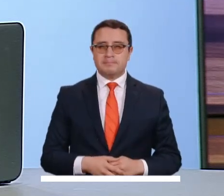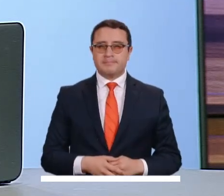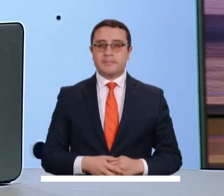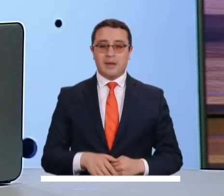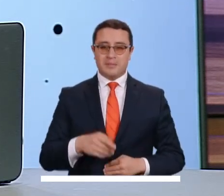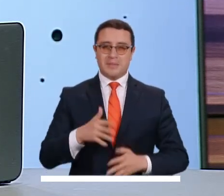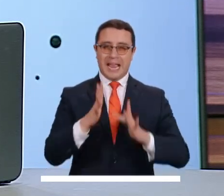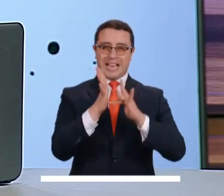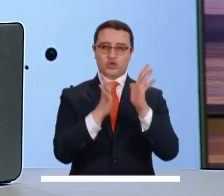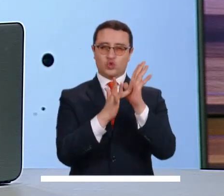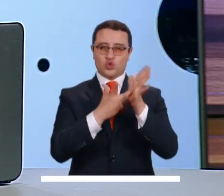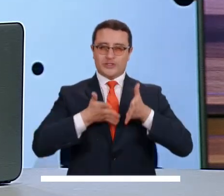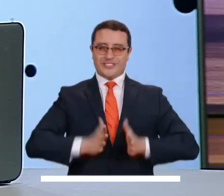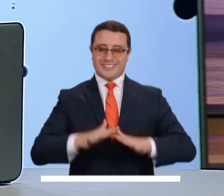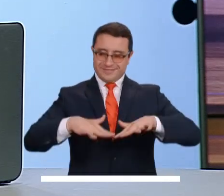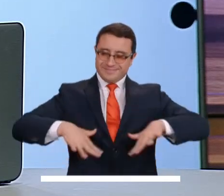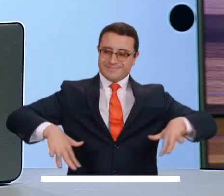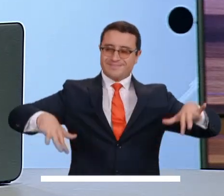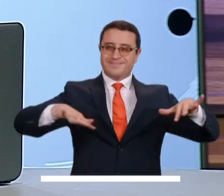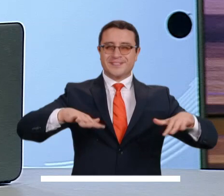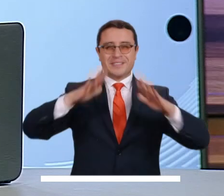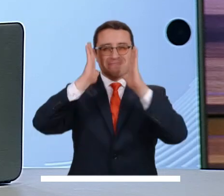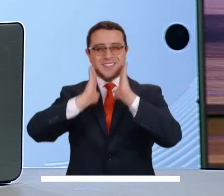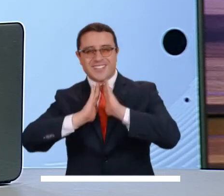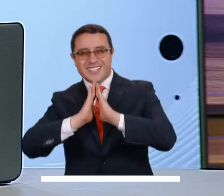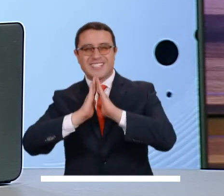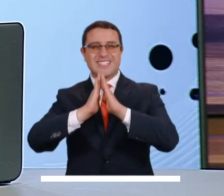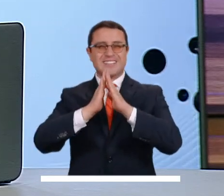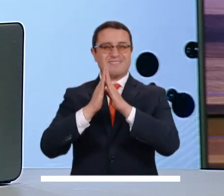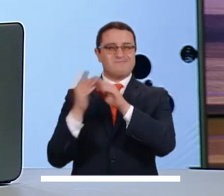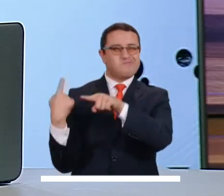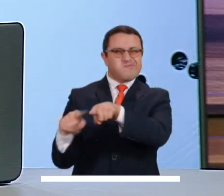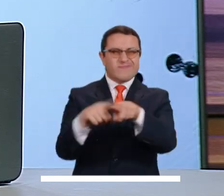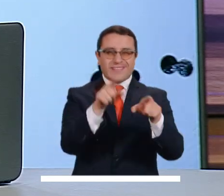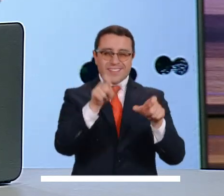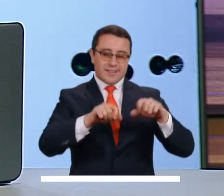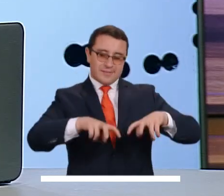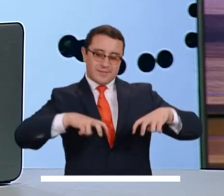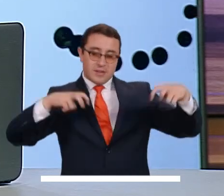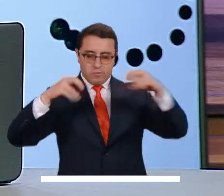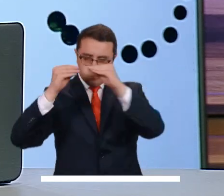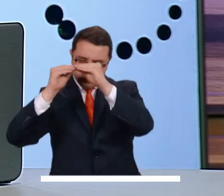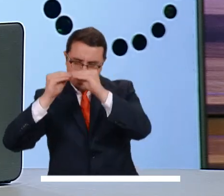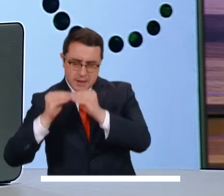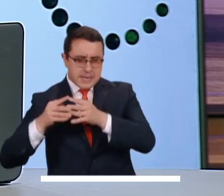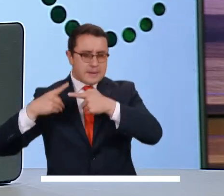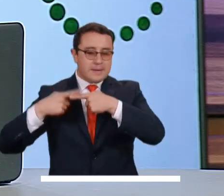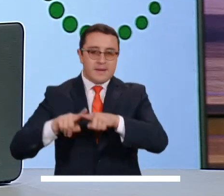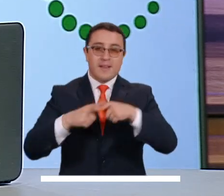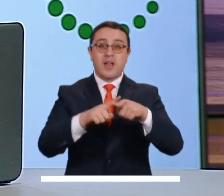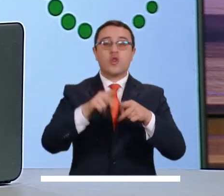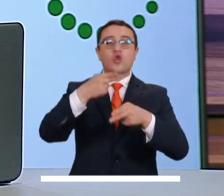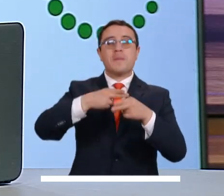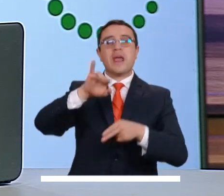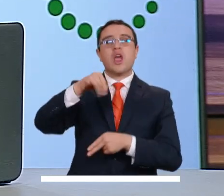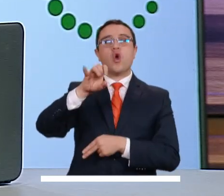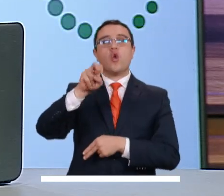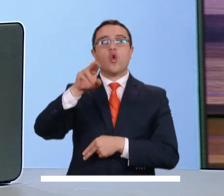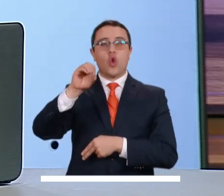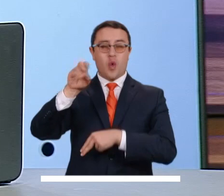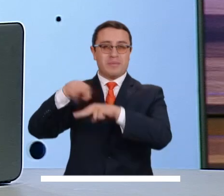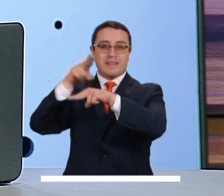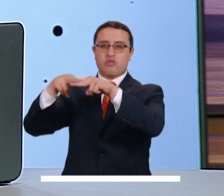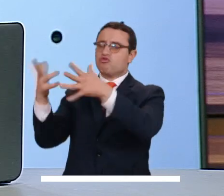de Fuquén, Cundinamarca, es considerado el pesebre de junco más grande del país. Fue elaborado con este material natural y es uno de los